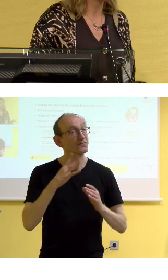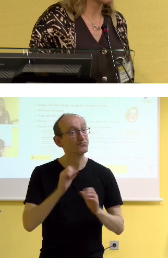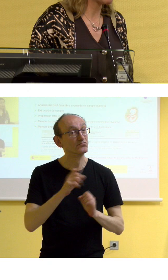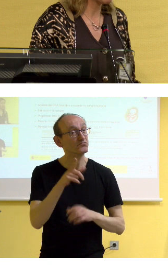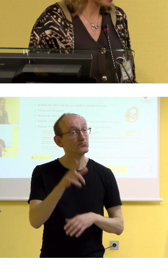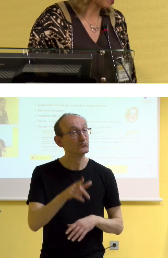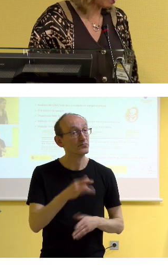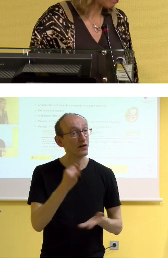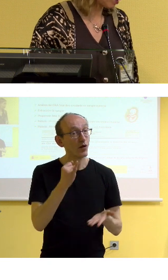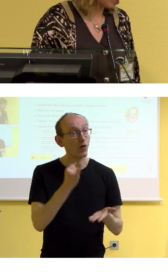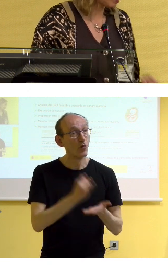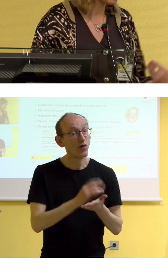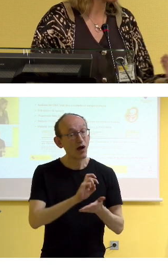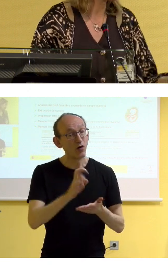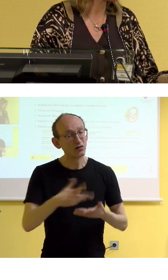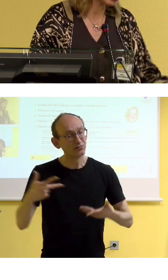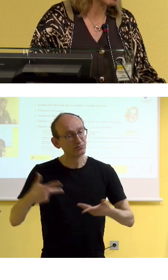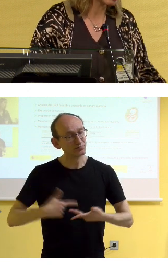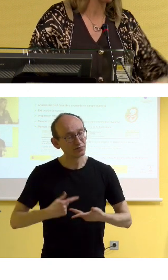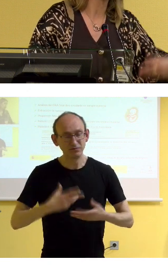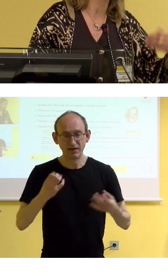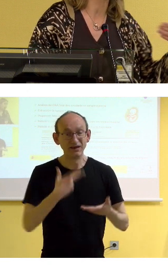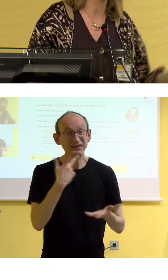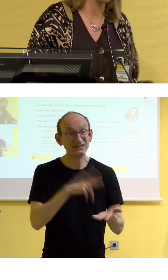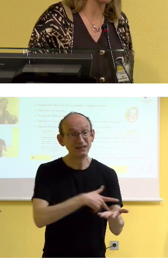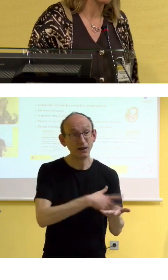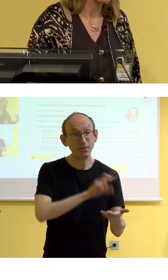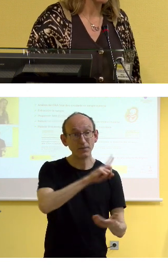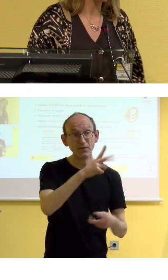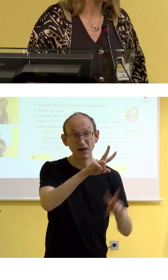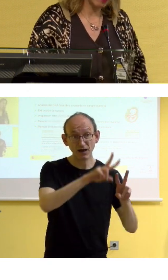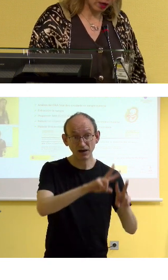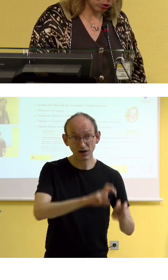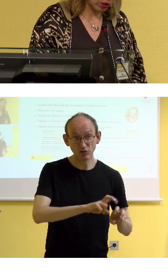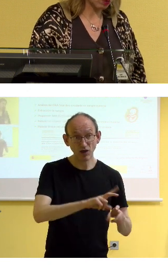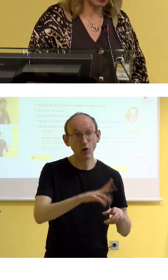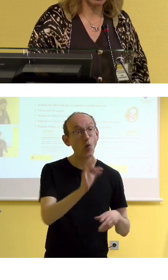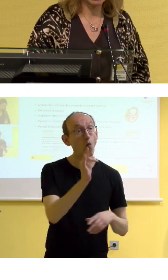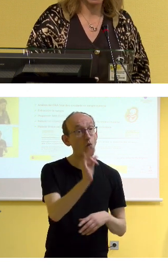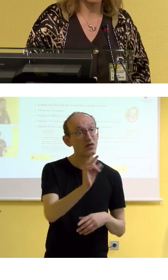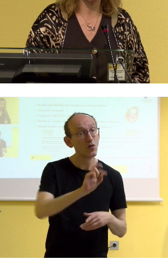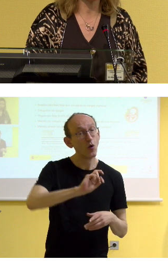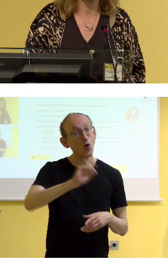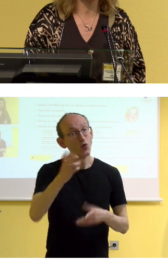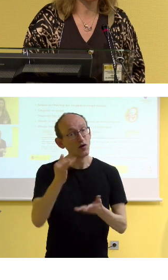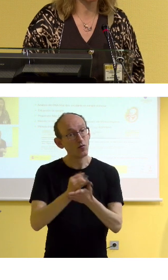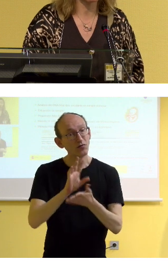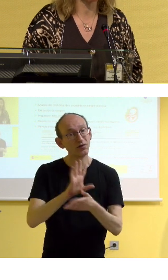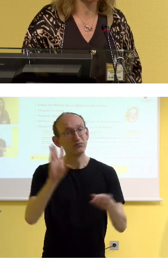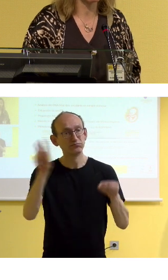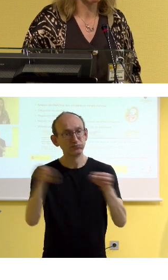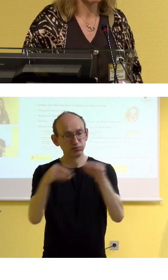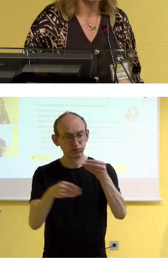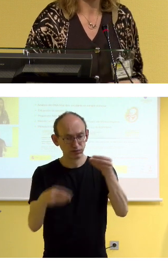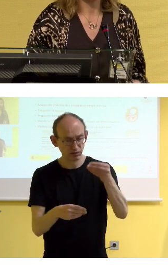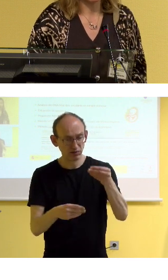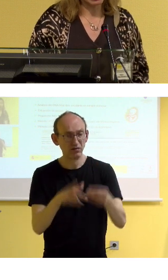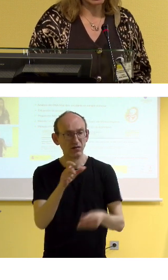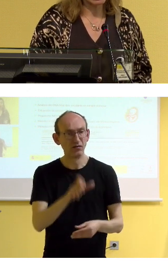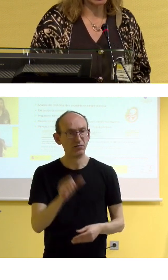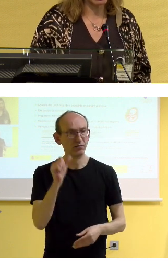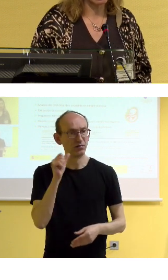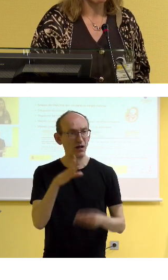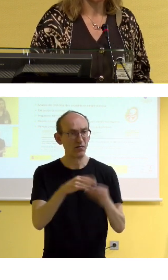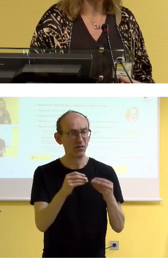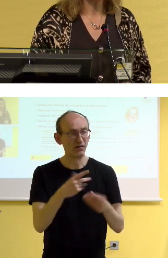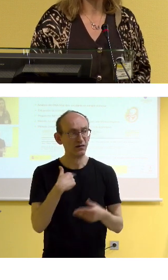necesaria una prueba invasiva. Entonces, si te da positivo, luego tenemos que ir a alguna de las otras pruebas. Y hay pacientes que, claro, dicen, esperar a